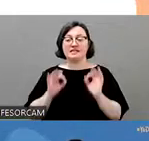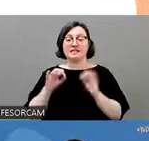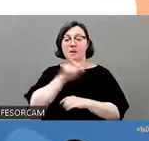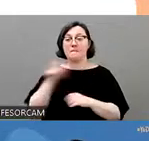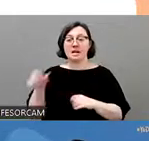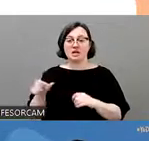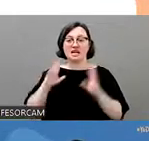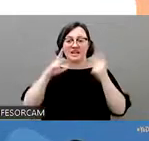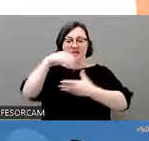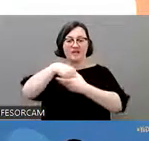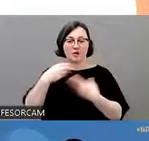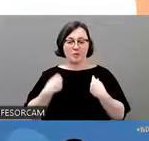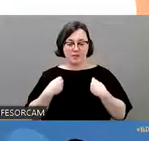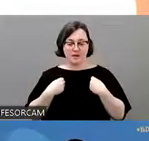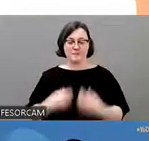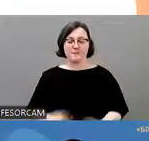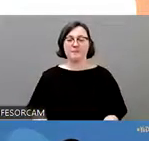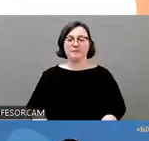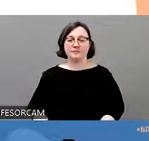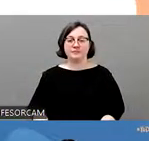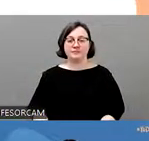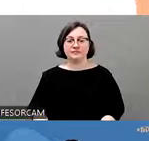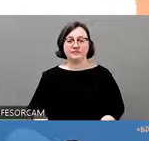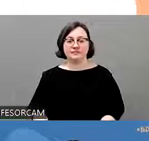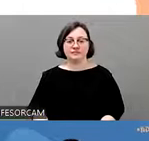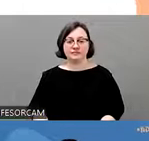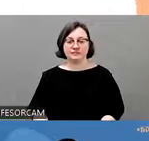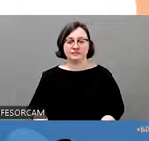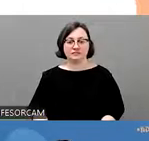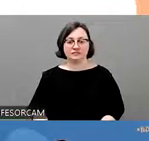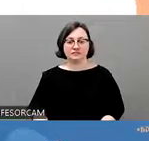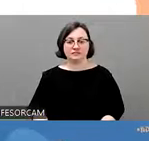que viven en residencias. Y por último,